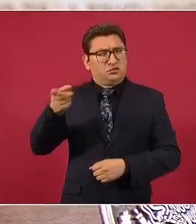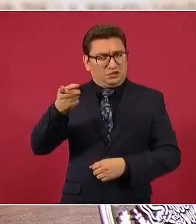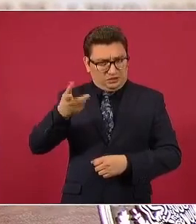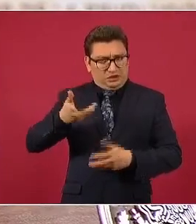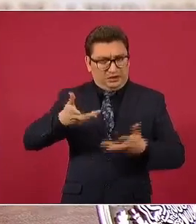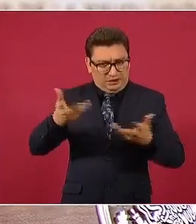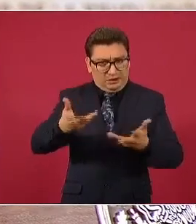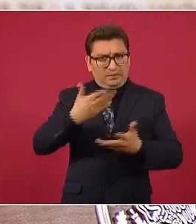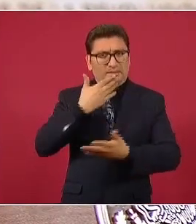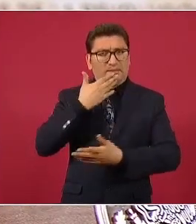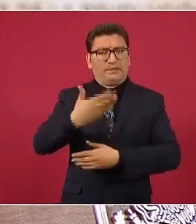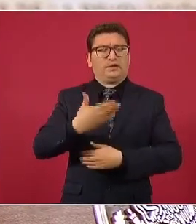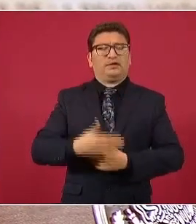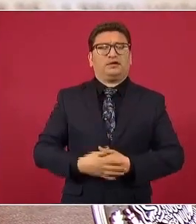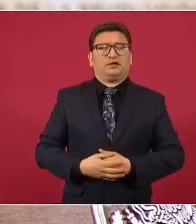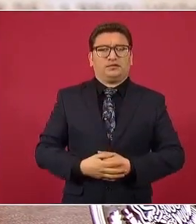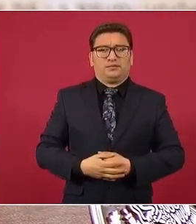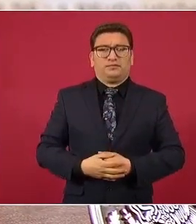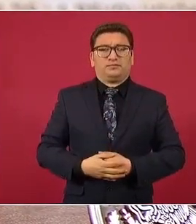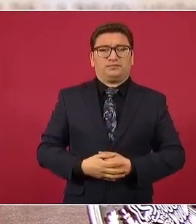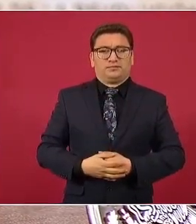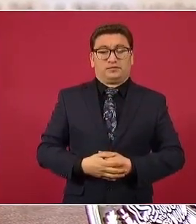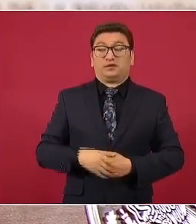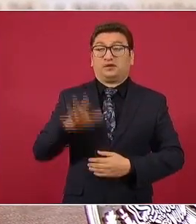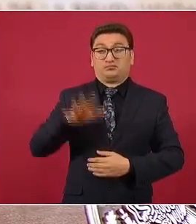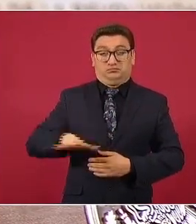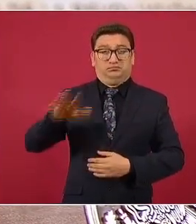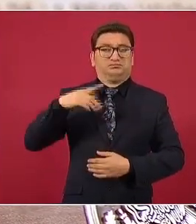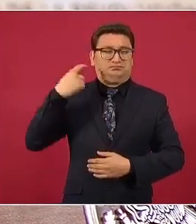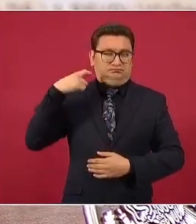hacer las cosas bien en Querétaro